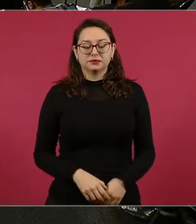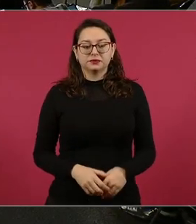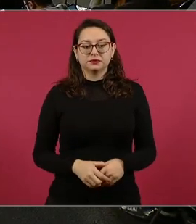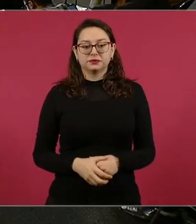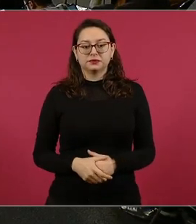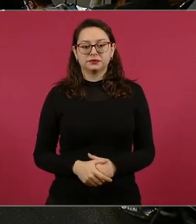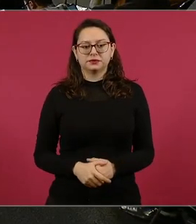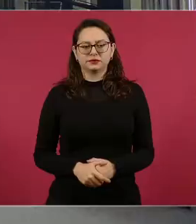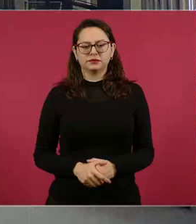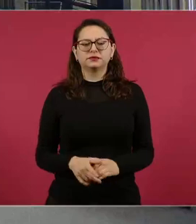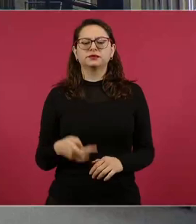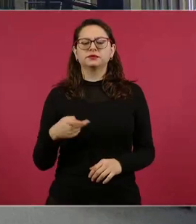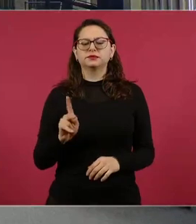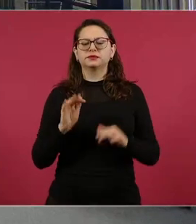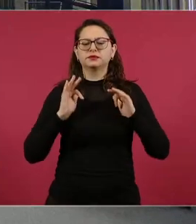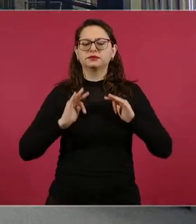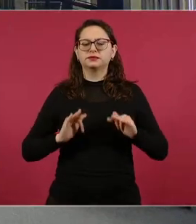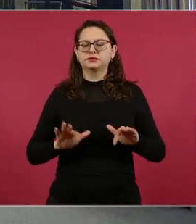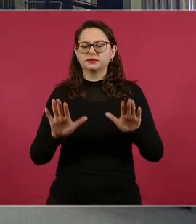Nada más que no se enojen, ¿eh?